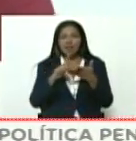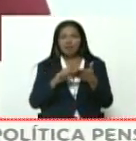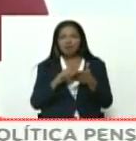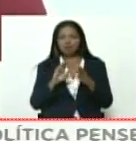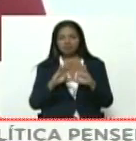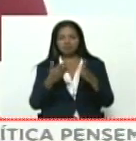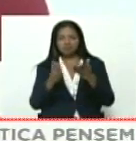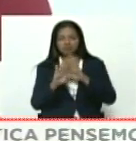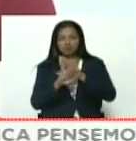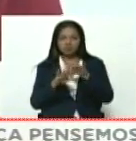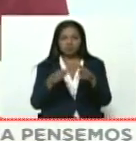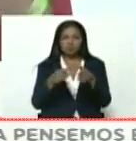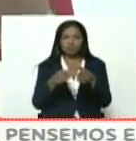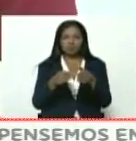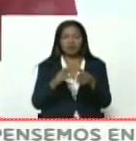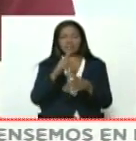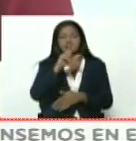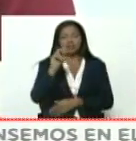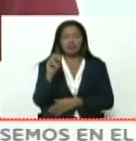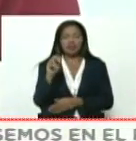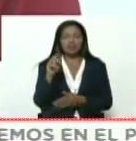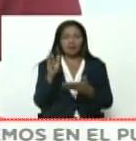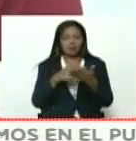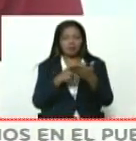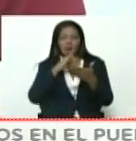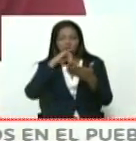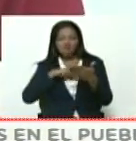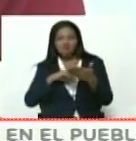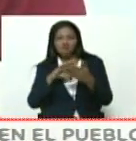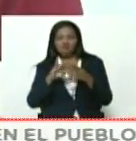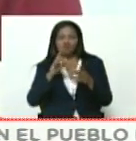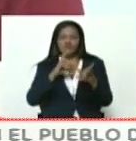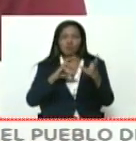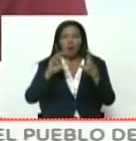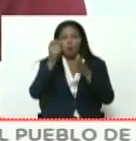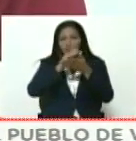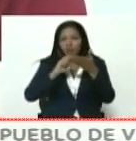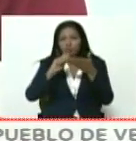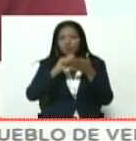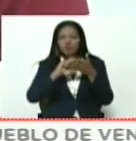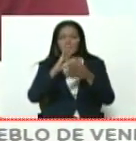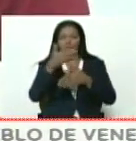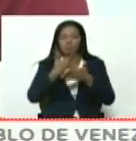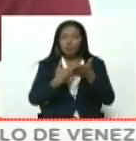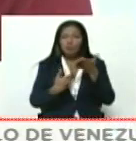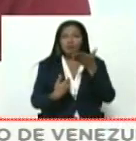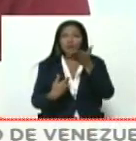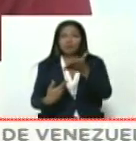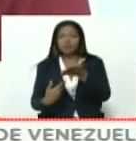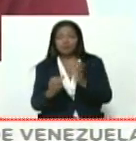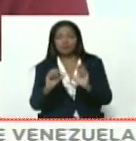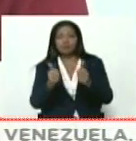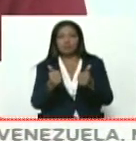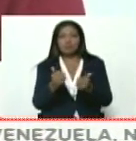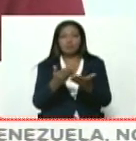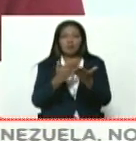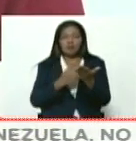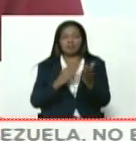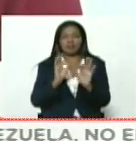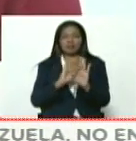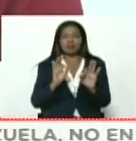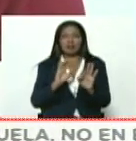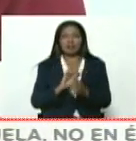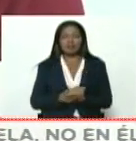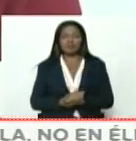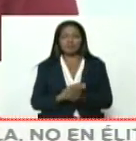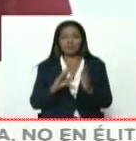folletos, 30 libros de bolsillo, 30 historietas. Tenemos la propuesta que le hacemos, que le hicimos ahí para que usted la lance, no me voy a adelantar a la